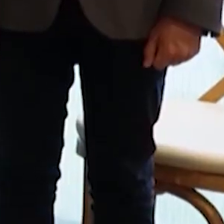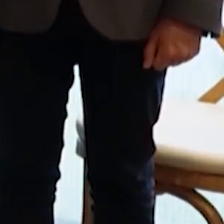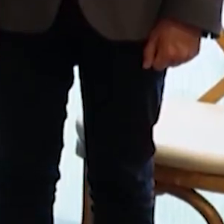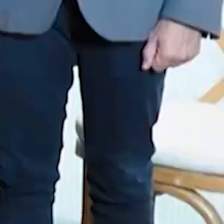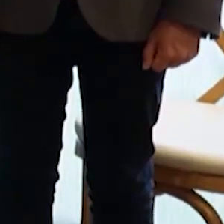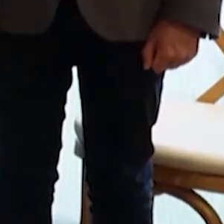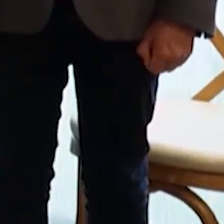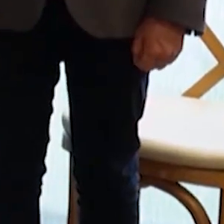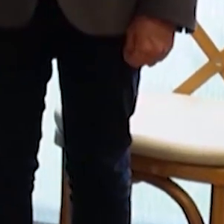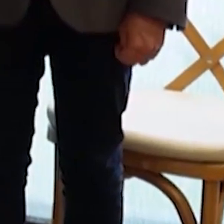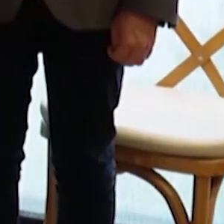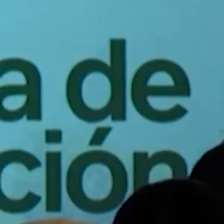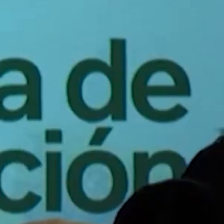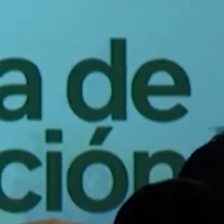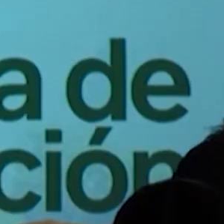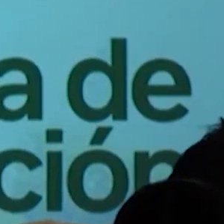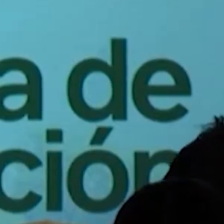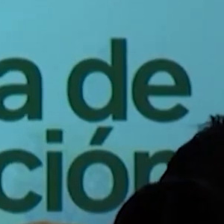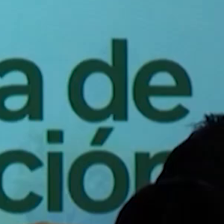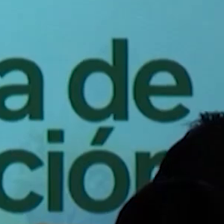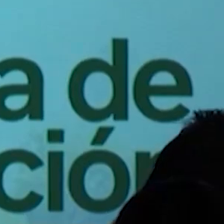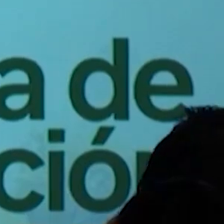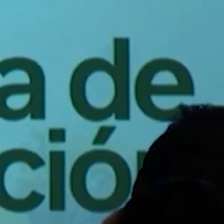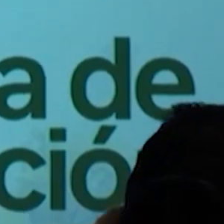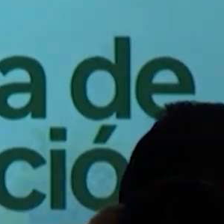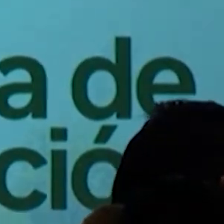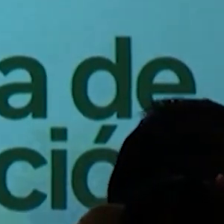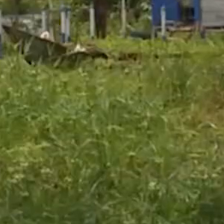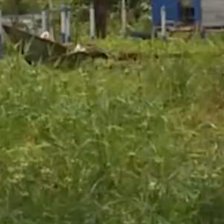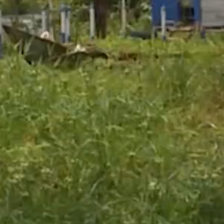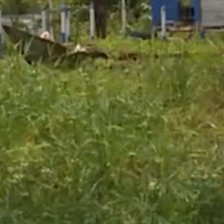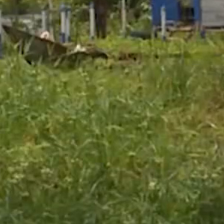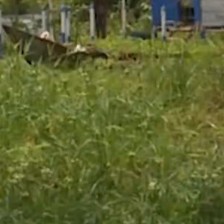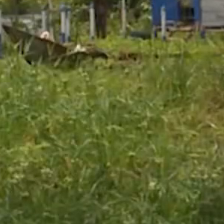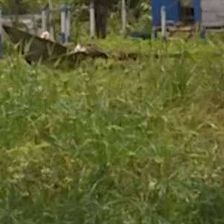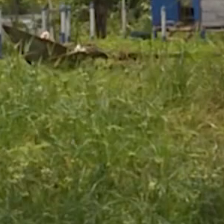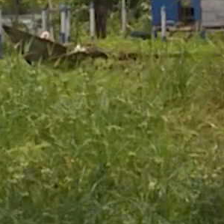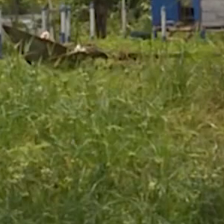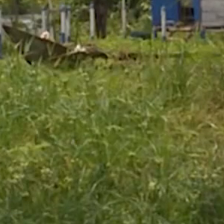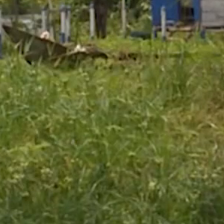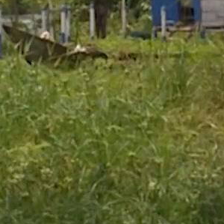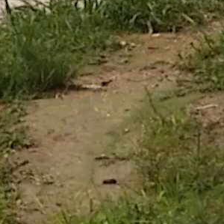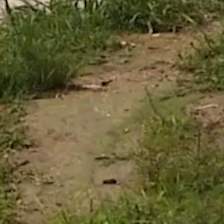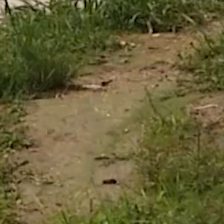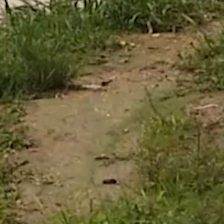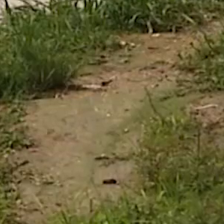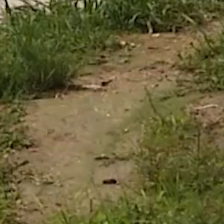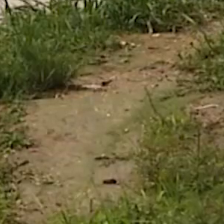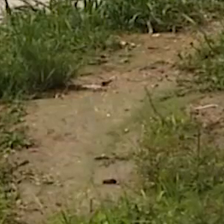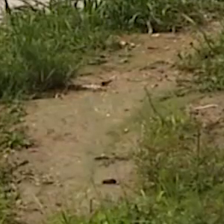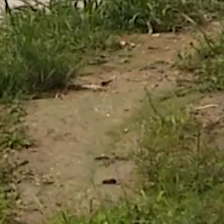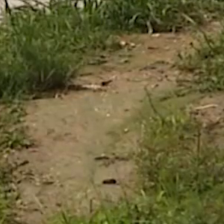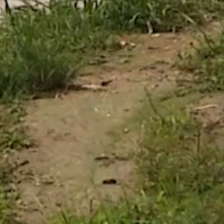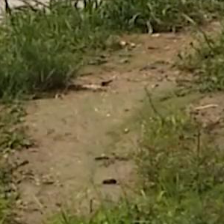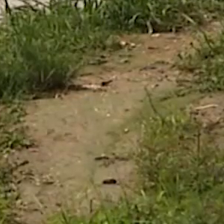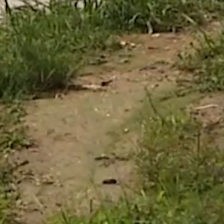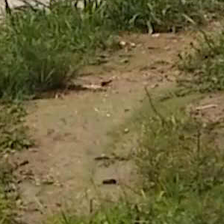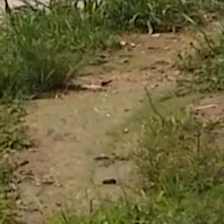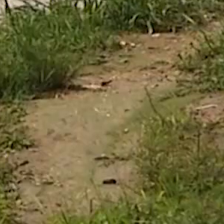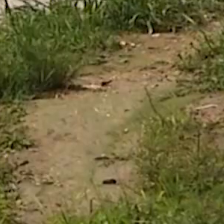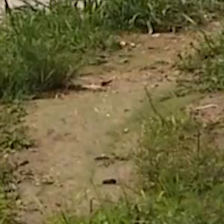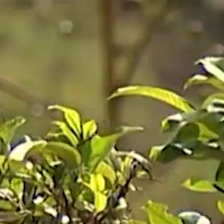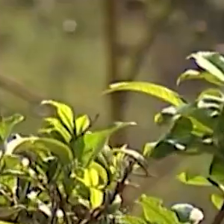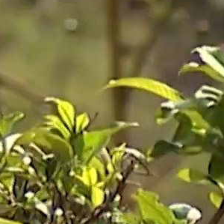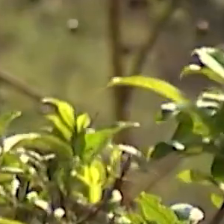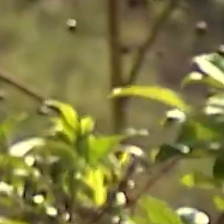se fortalecerían 40 empresas en el programa Valle Carbono Neutro. No se implementarían 256 hectáreas en esquemas de pago